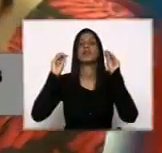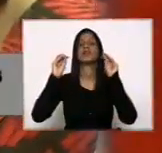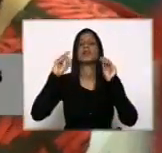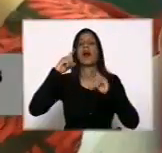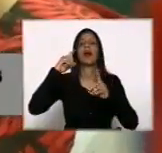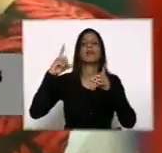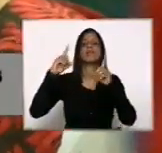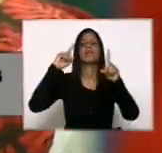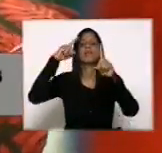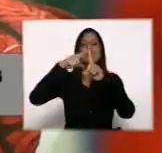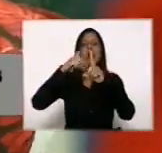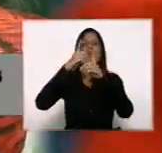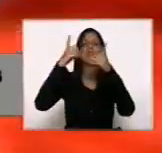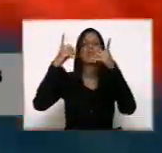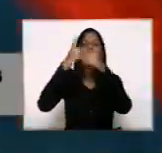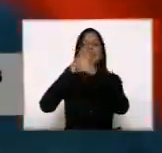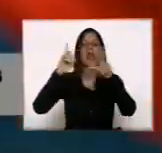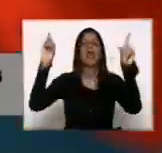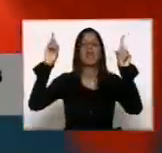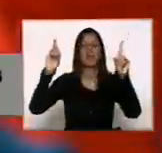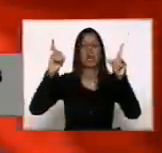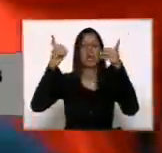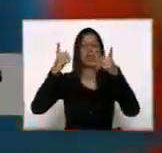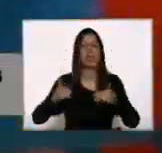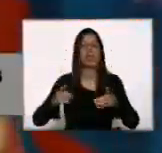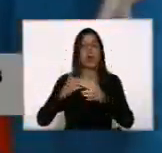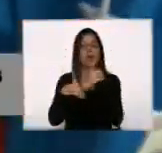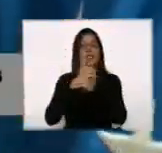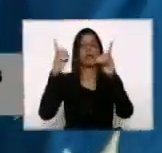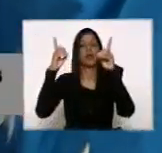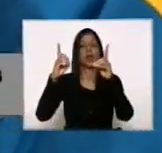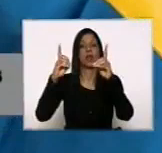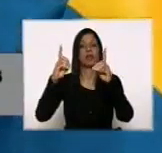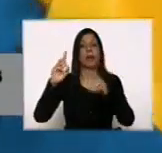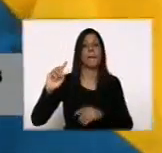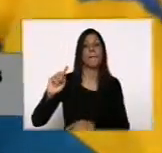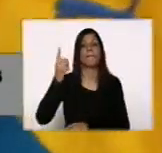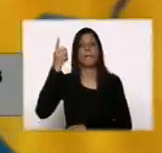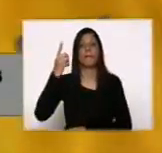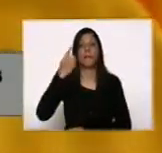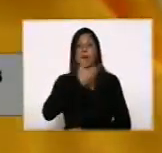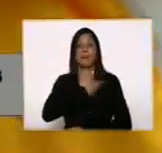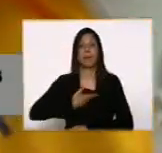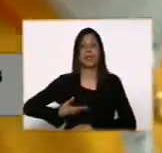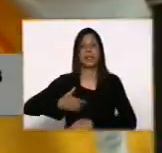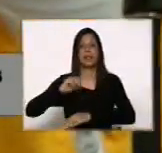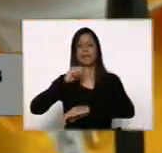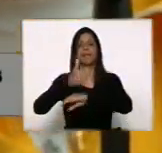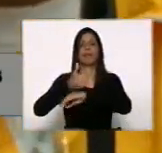la vía democrática. Y no ha habido un presidente en la historia de Venezuela